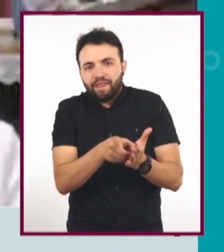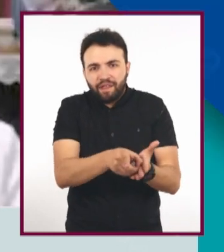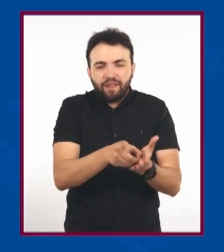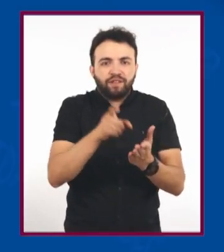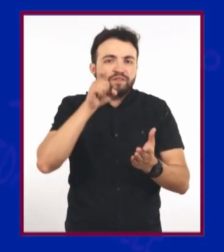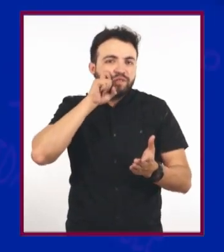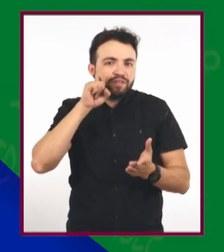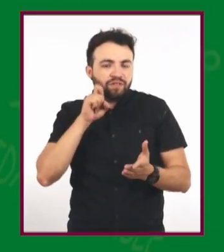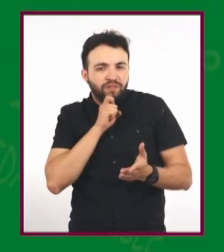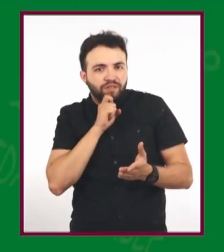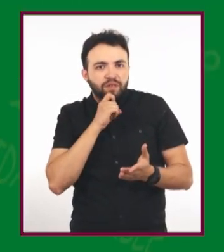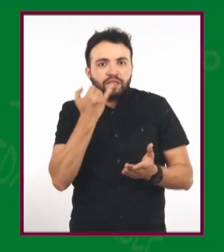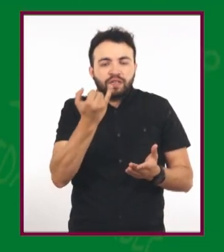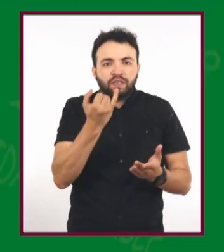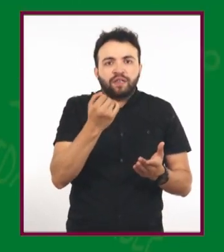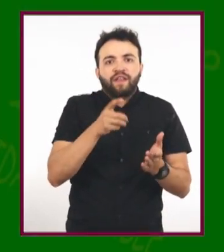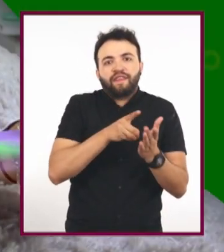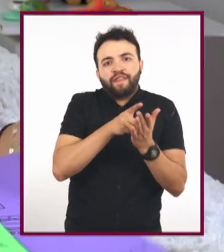futuro.